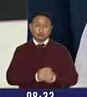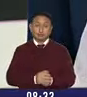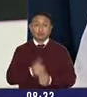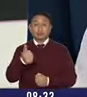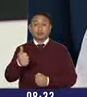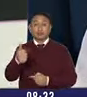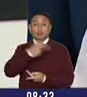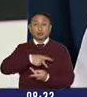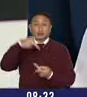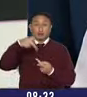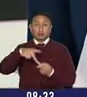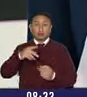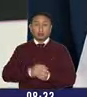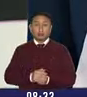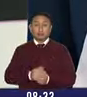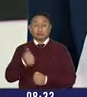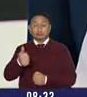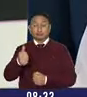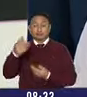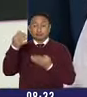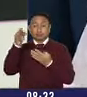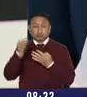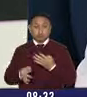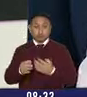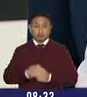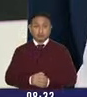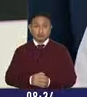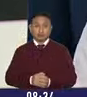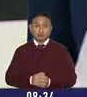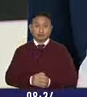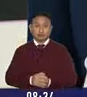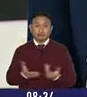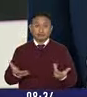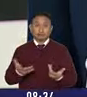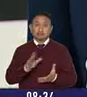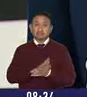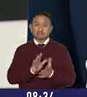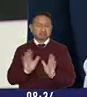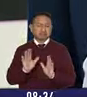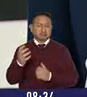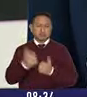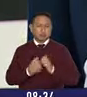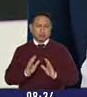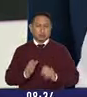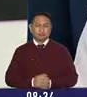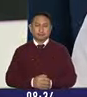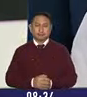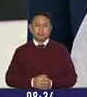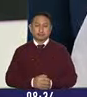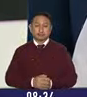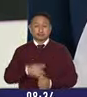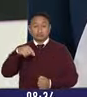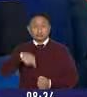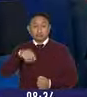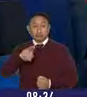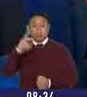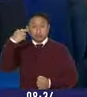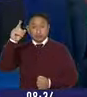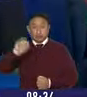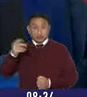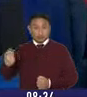misma prefectura, desde el mismo presupuesto de la prefectura de Pichincha. Así es que no tenemos ninguna dificultad. O sea, vamos a tener esos